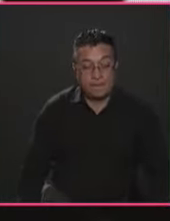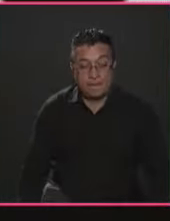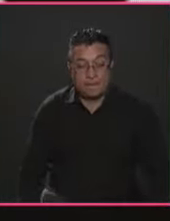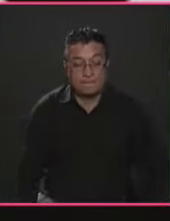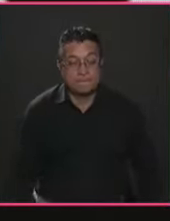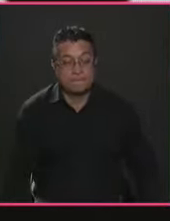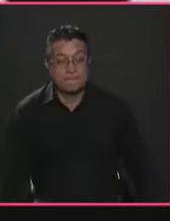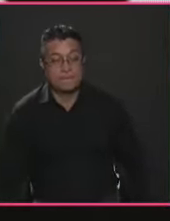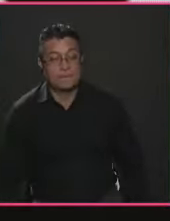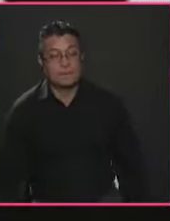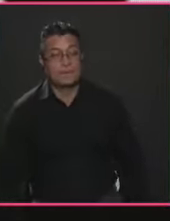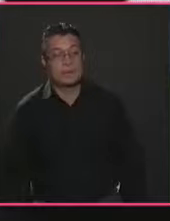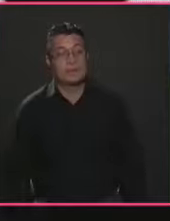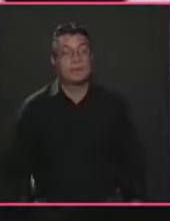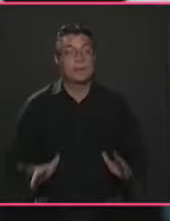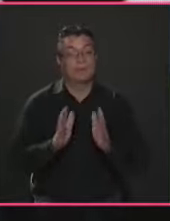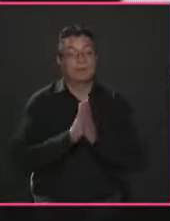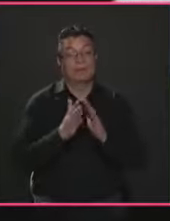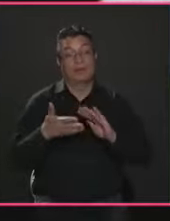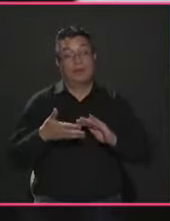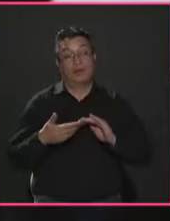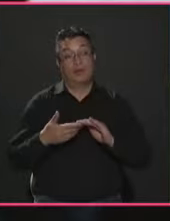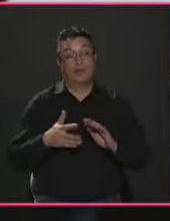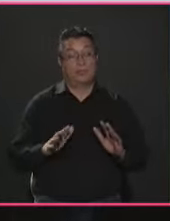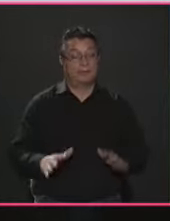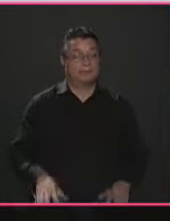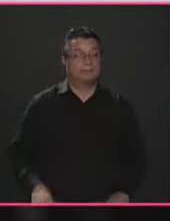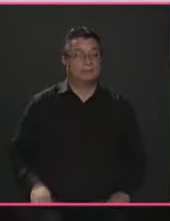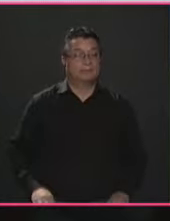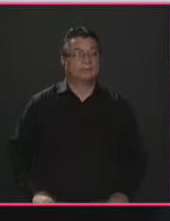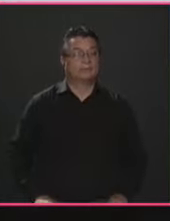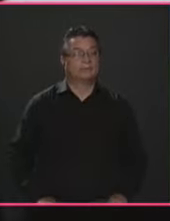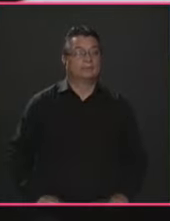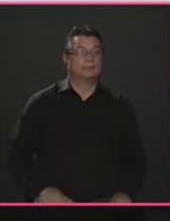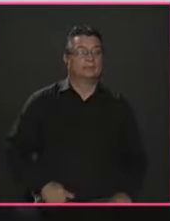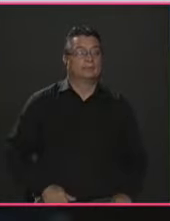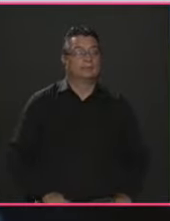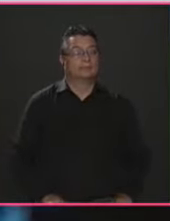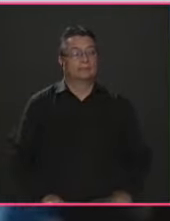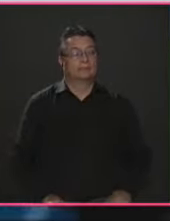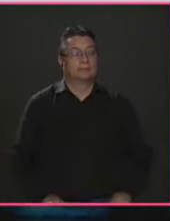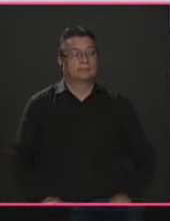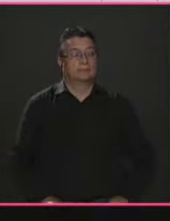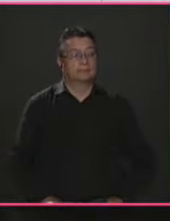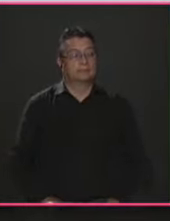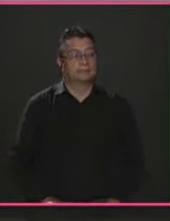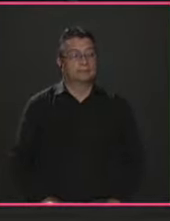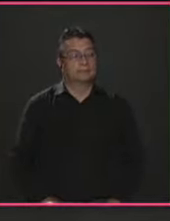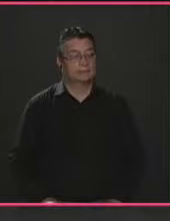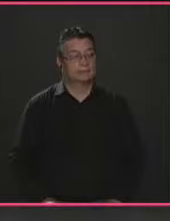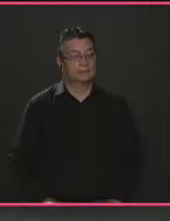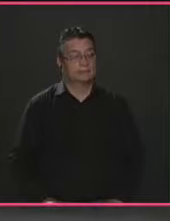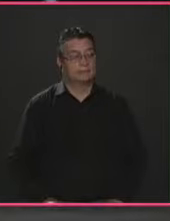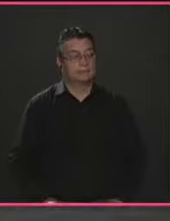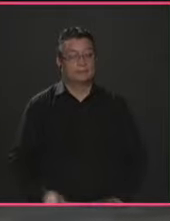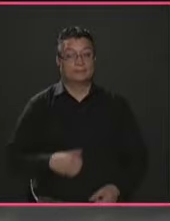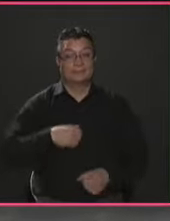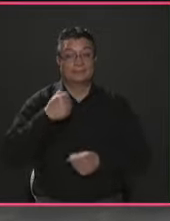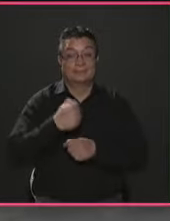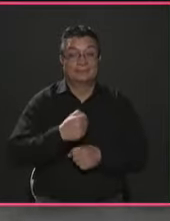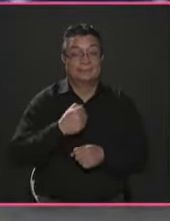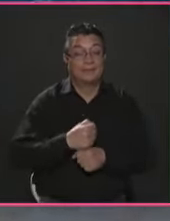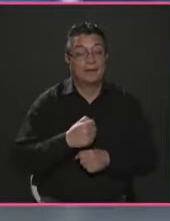Aquí les pido disculpas Okay volvimos para atrás trabajamos